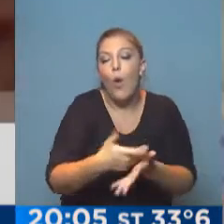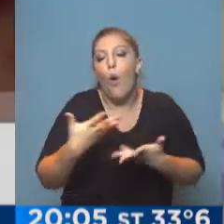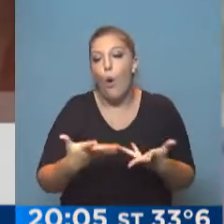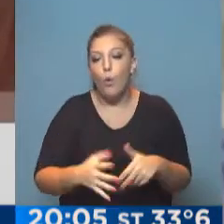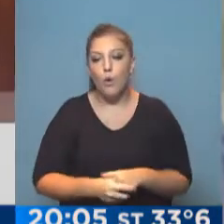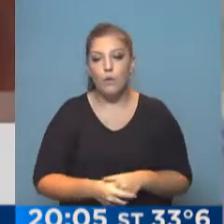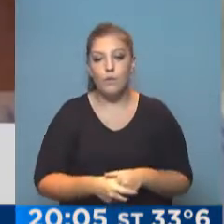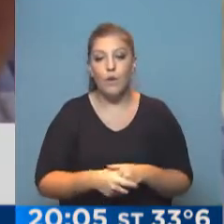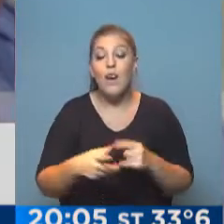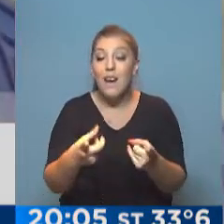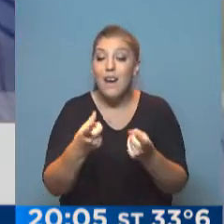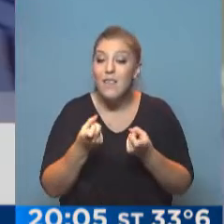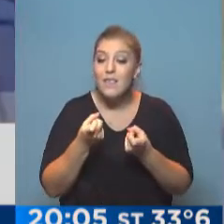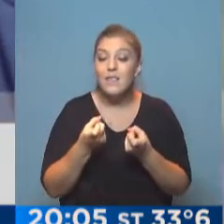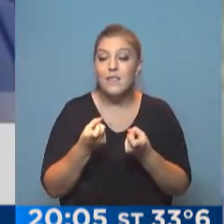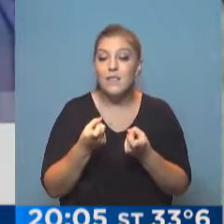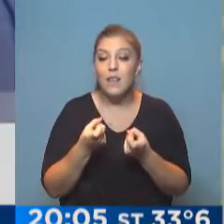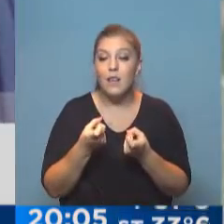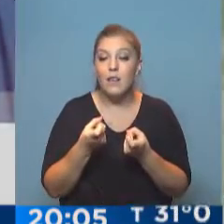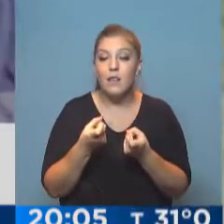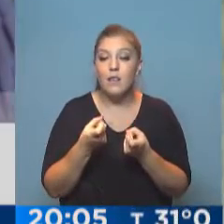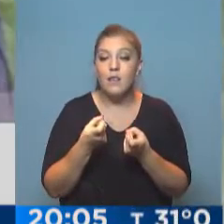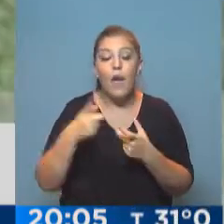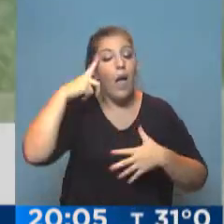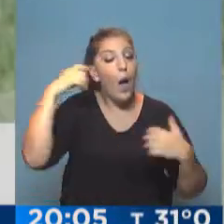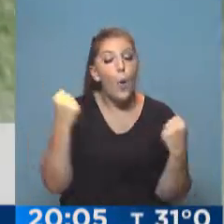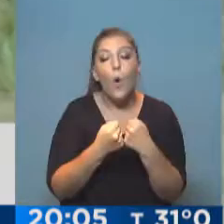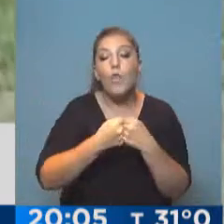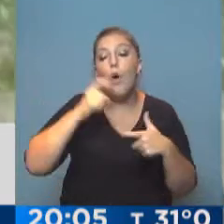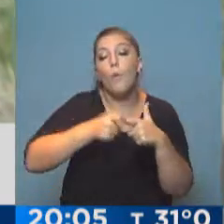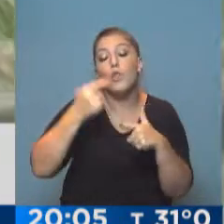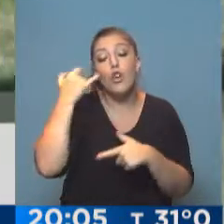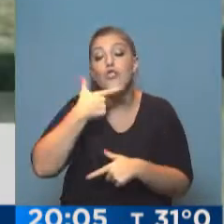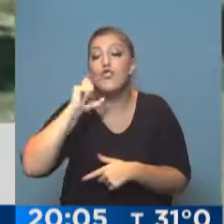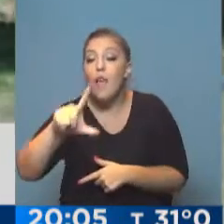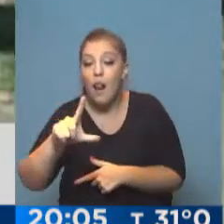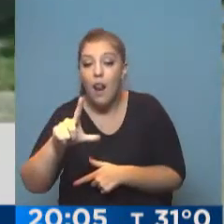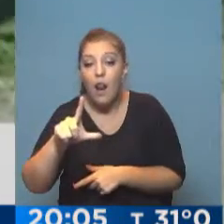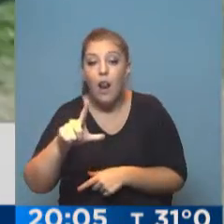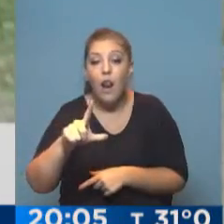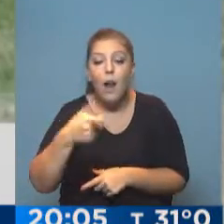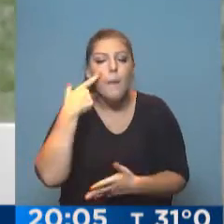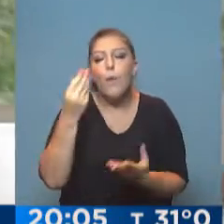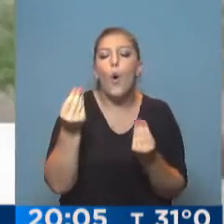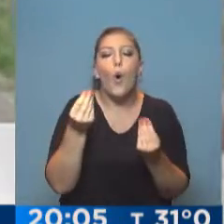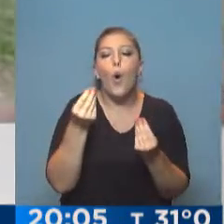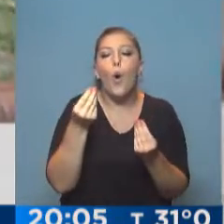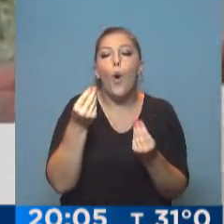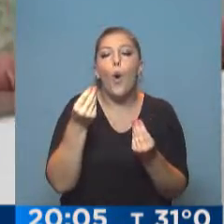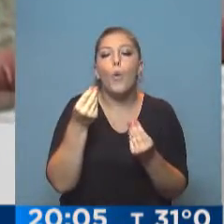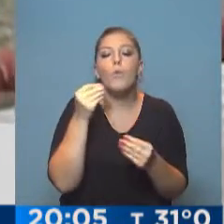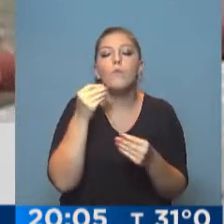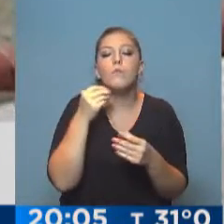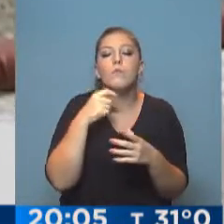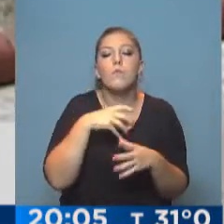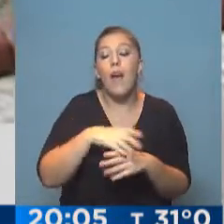obviamente requiere que haya un gran acuerdo político y social para ver cómo alimentar al sistema de